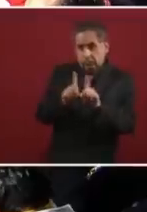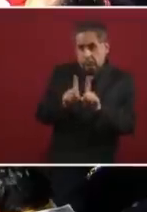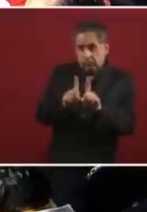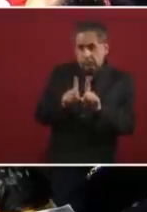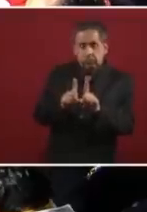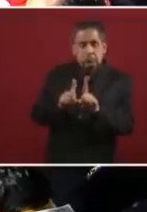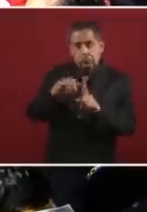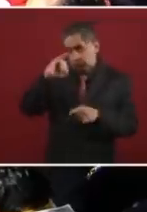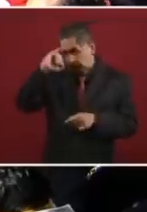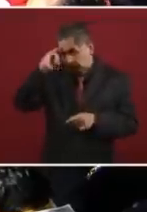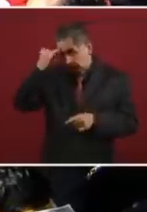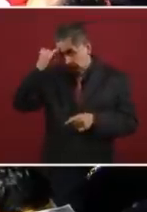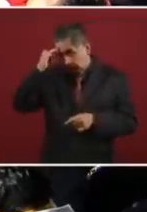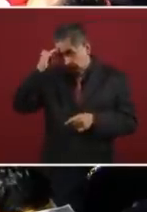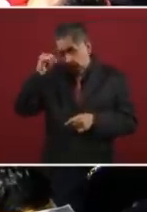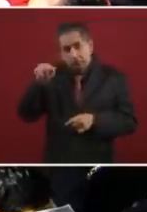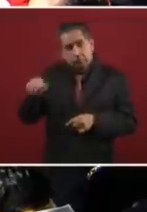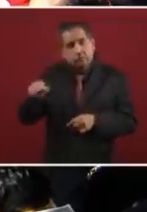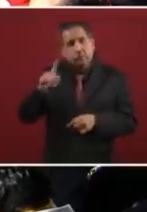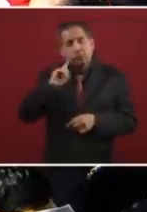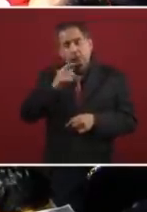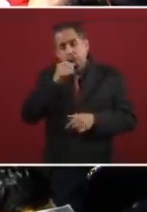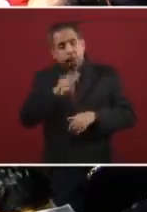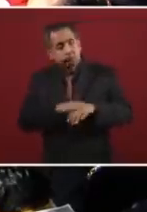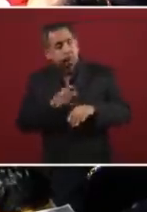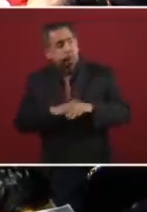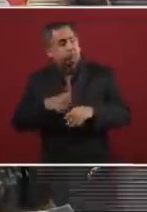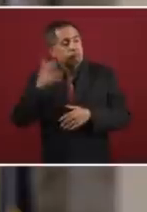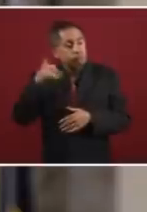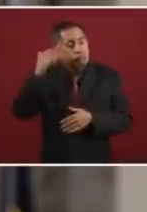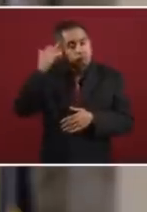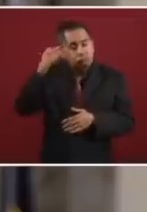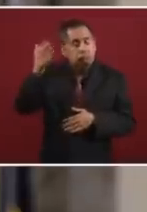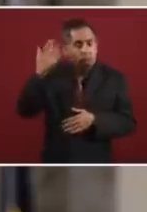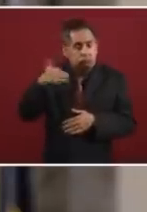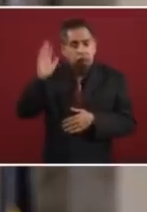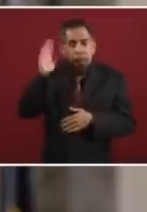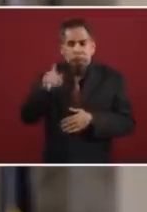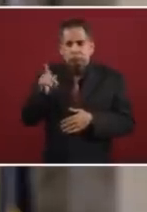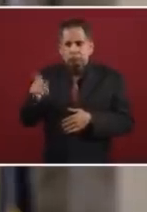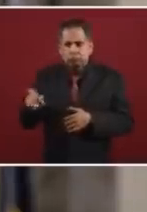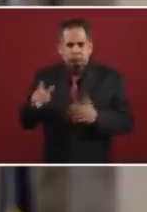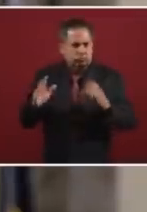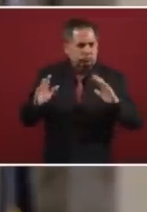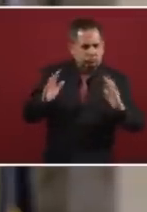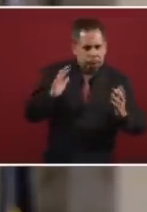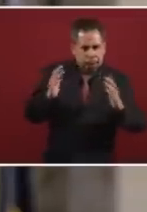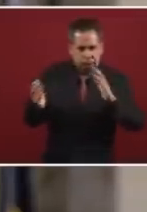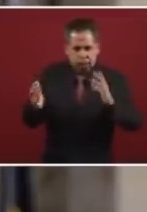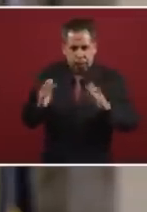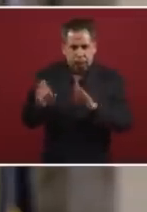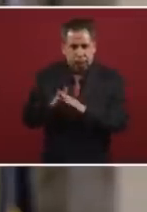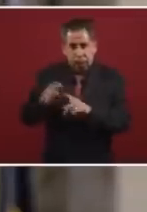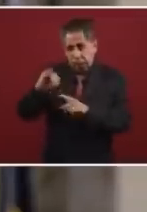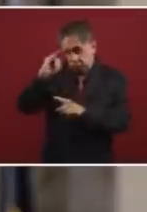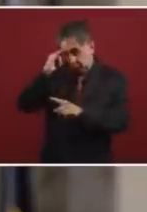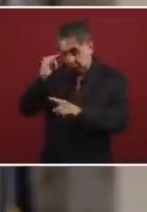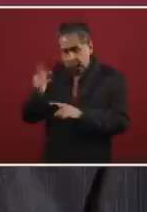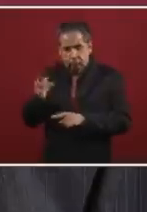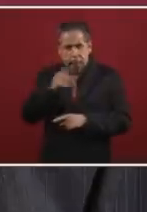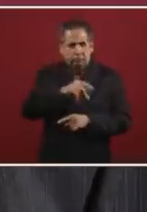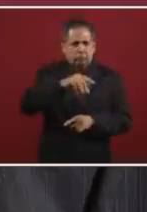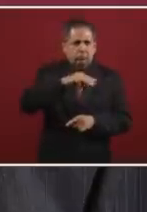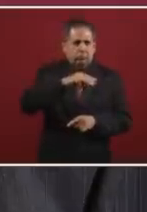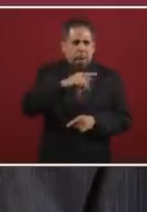india ella comentó que en su tiempo y en su momento compara a su gobierno con mahatma gandhi